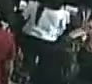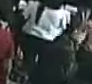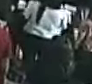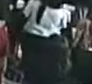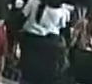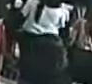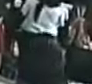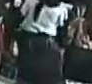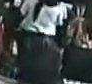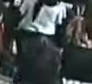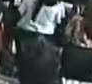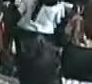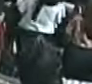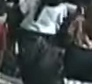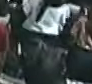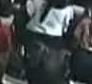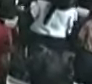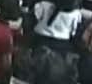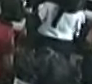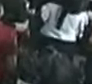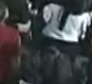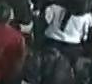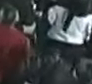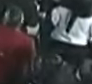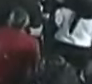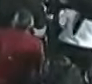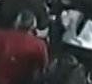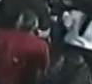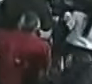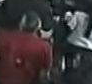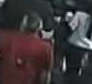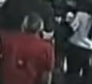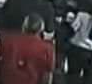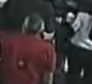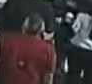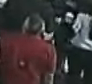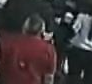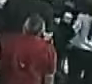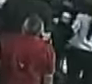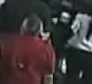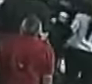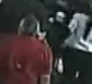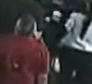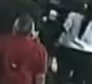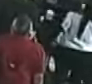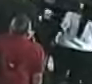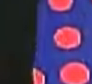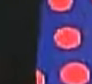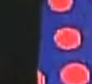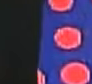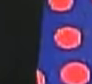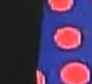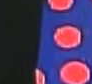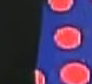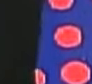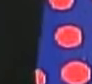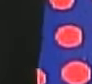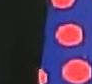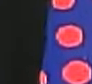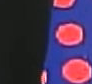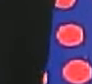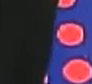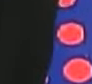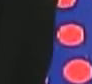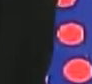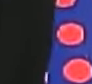derechos consagrados y constitucionales del pueblo a tener lo que es suyo, a no renunciar a parte de su